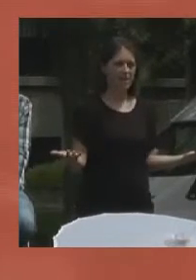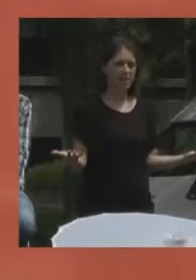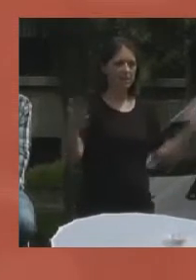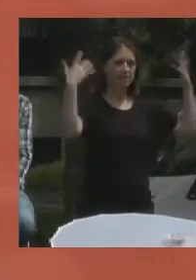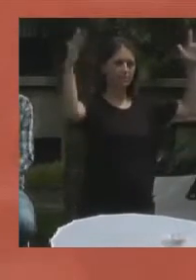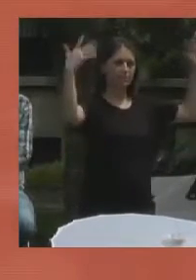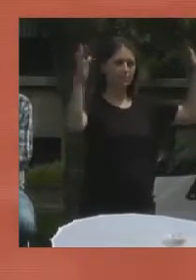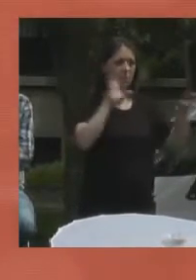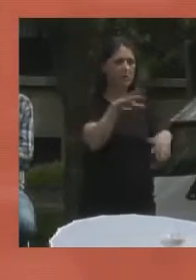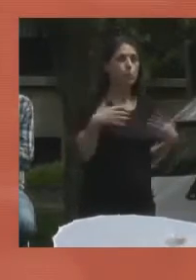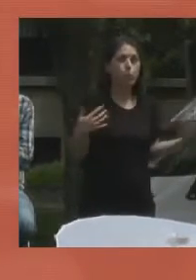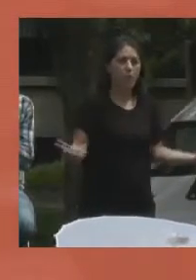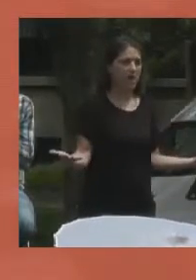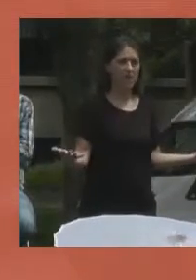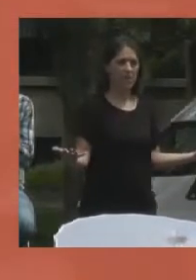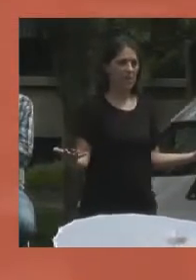Que país é este?